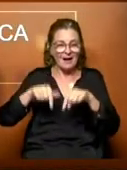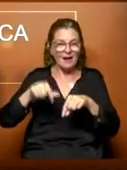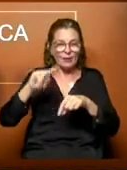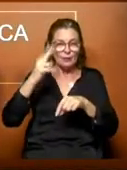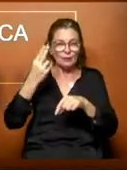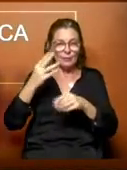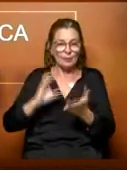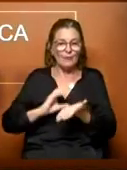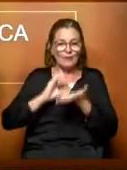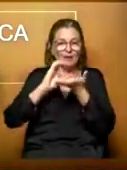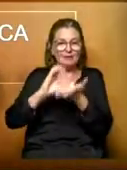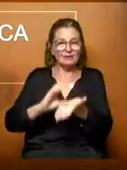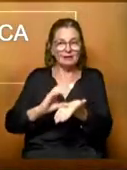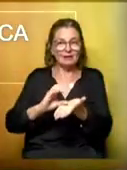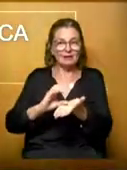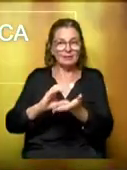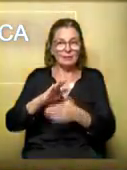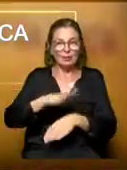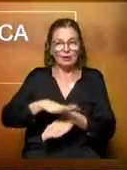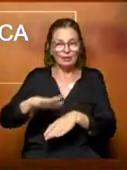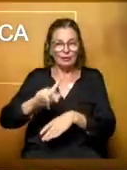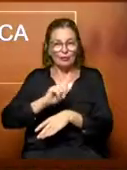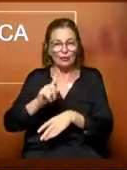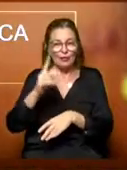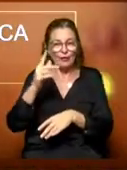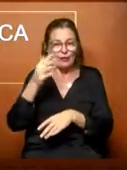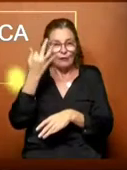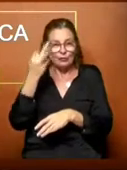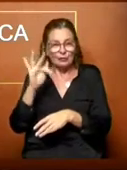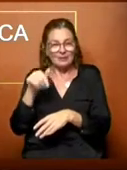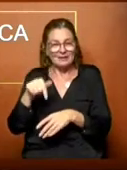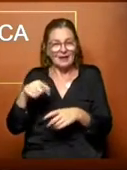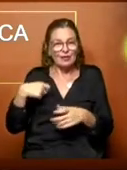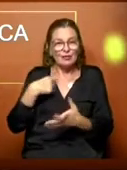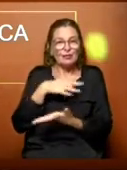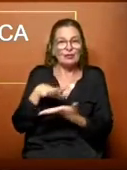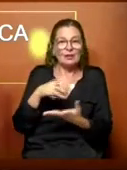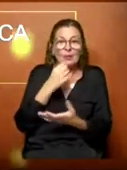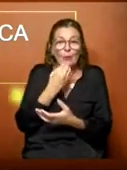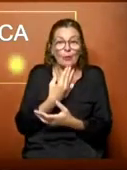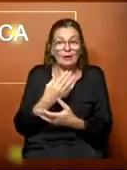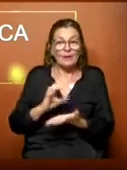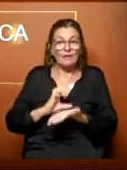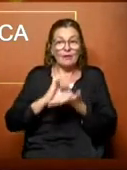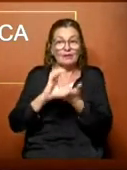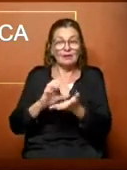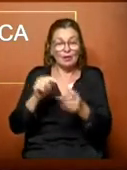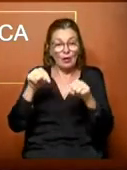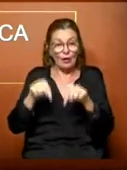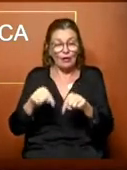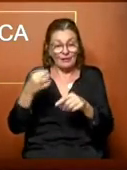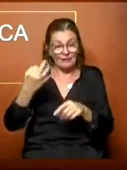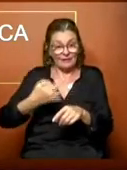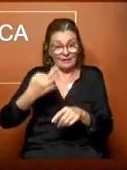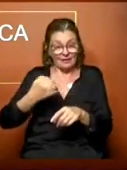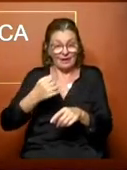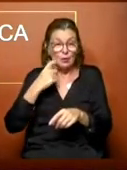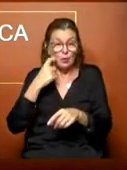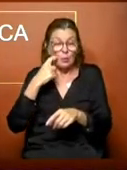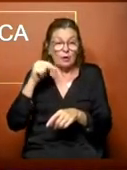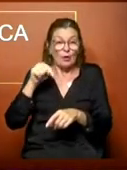que invertir, porque los niños no son el futuro. Para que esta sociedad sea viable tenemos que invertir hoy, y de verdad que las cifras